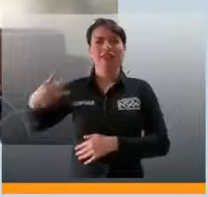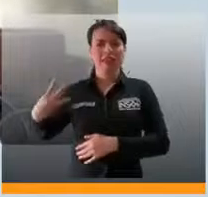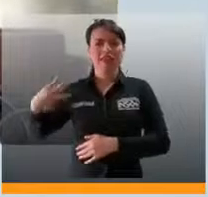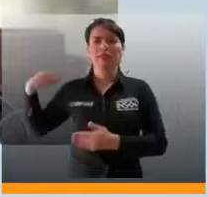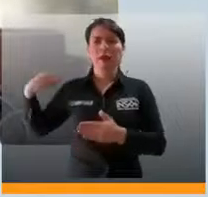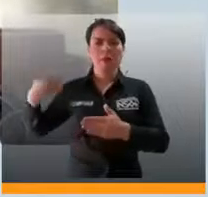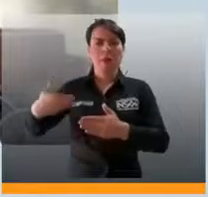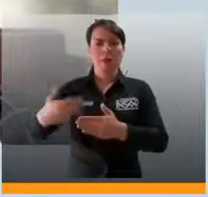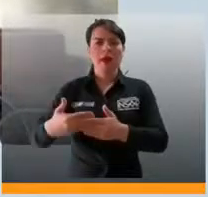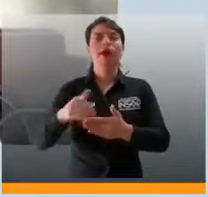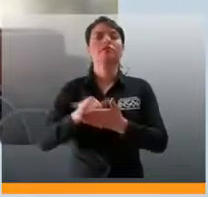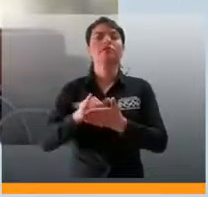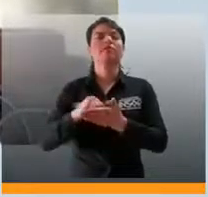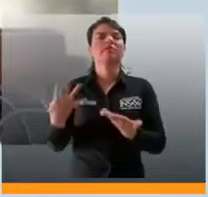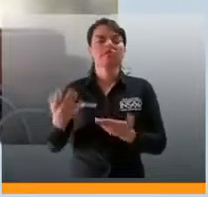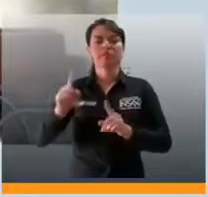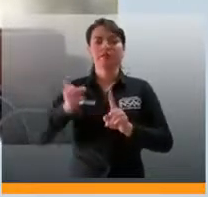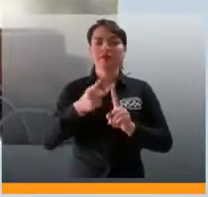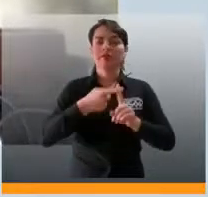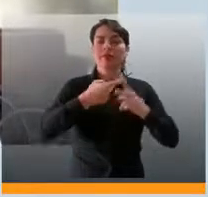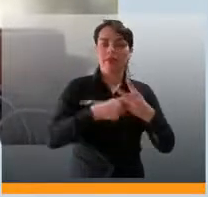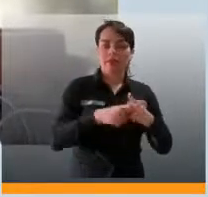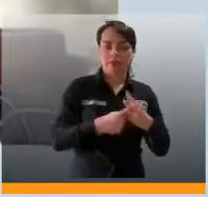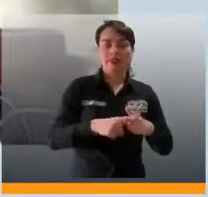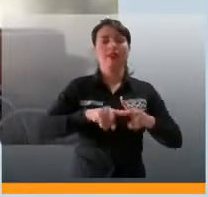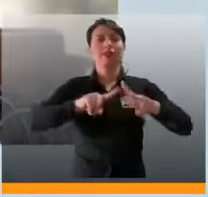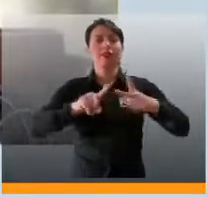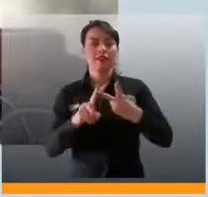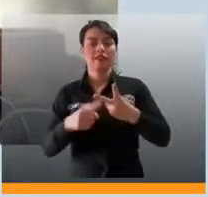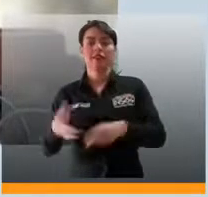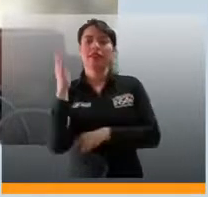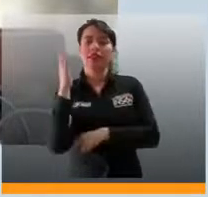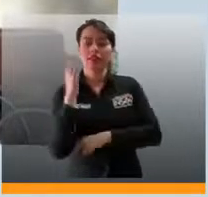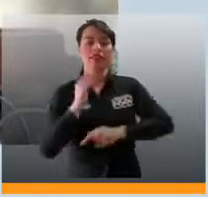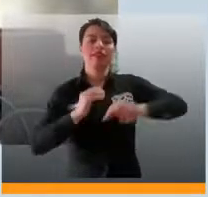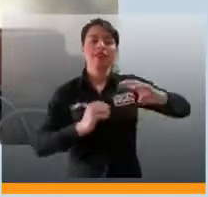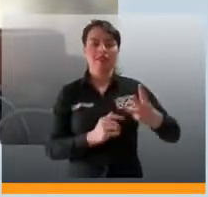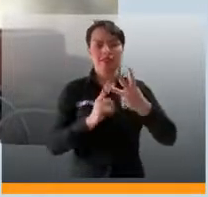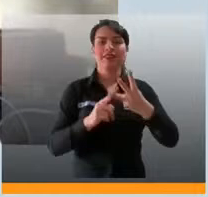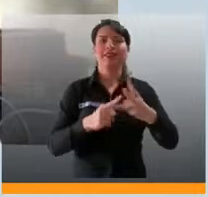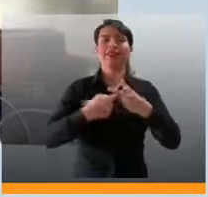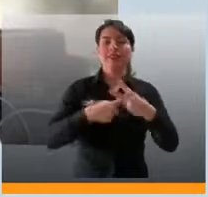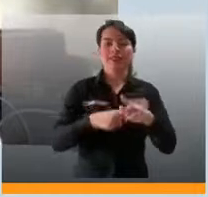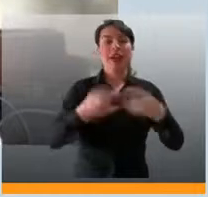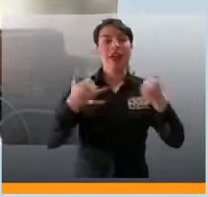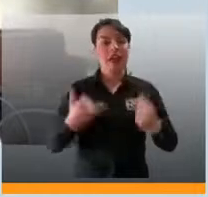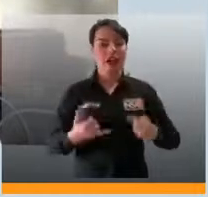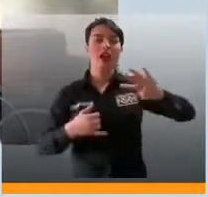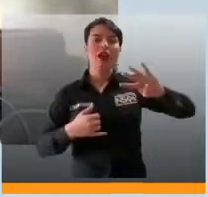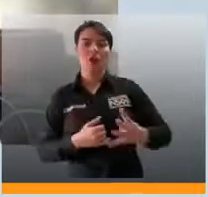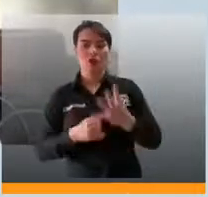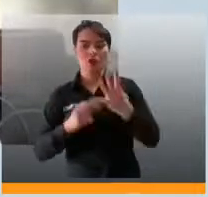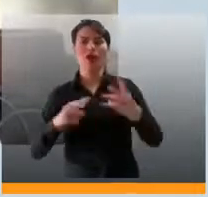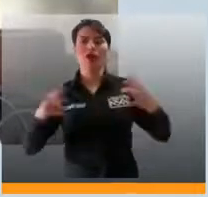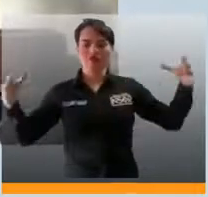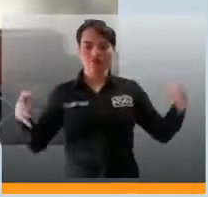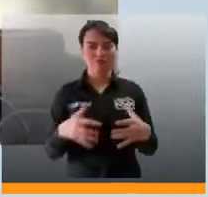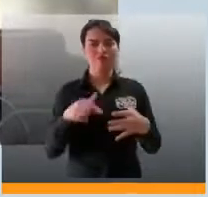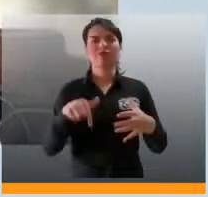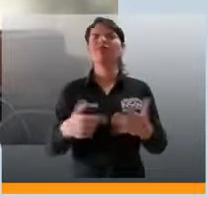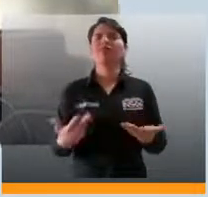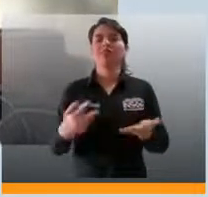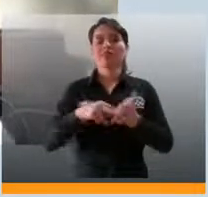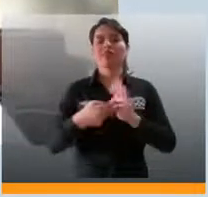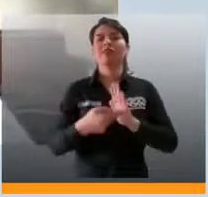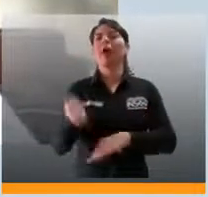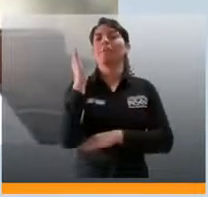REDUNET. Hemos pasado por tres inmersiones, una primera inmersión de talleres, una segunda de paneles y una tercera nuevamente de